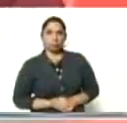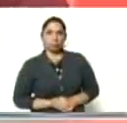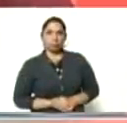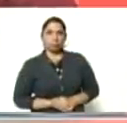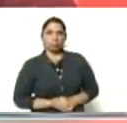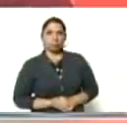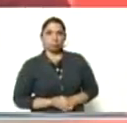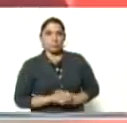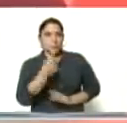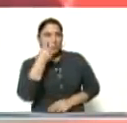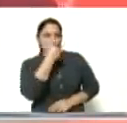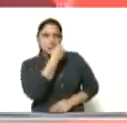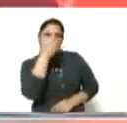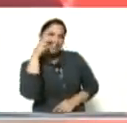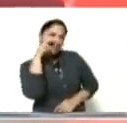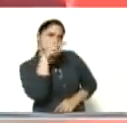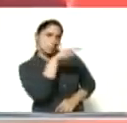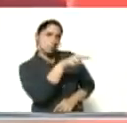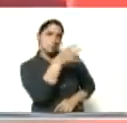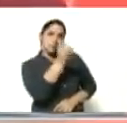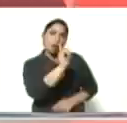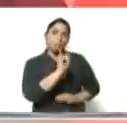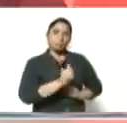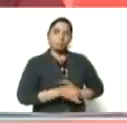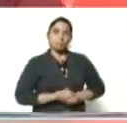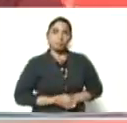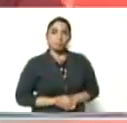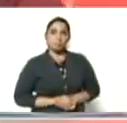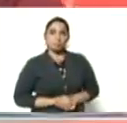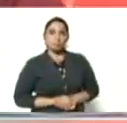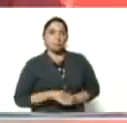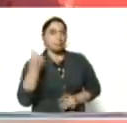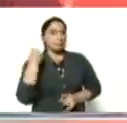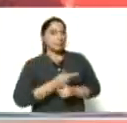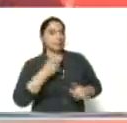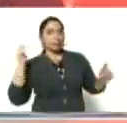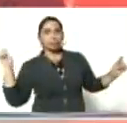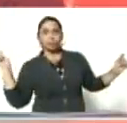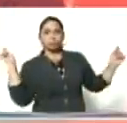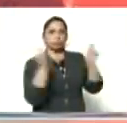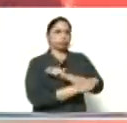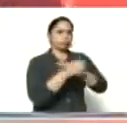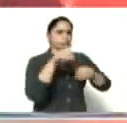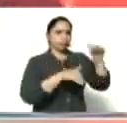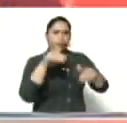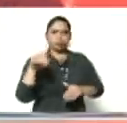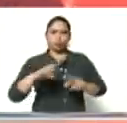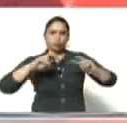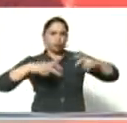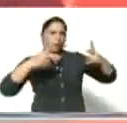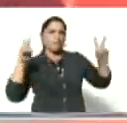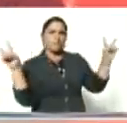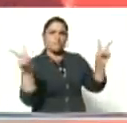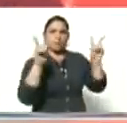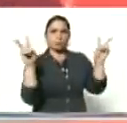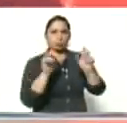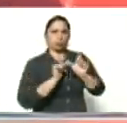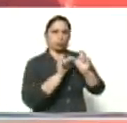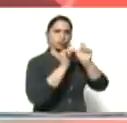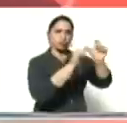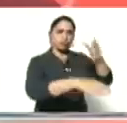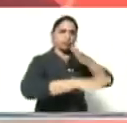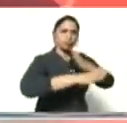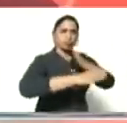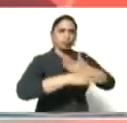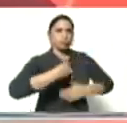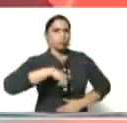en la mira, ahí están. Y eso tiene que transformarse electoralmente en una nueva victoria para seguir